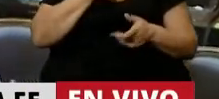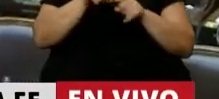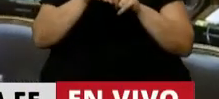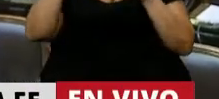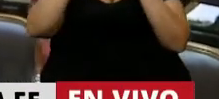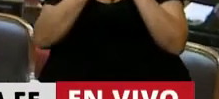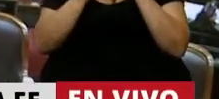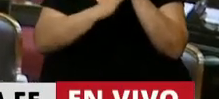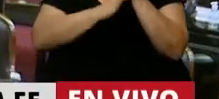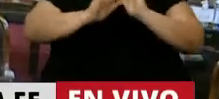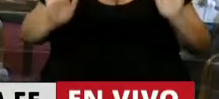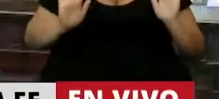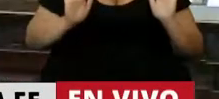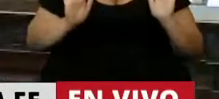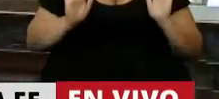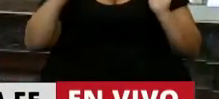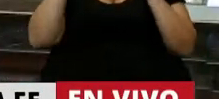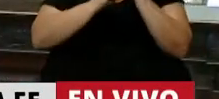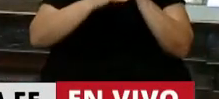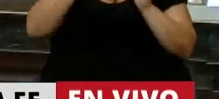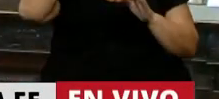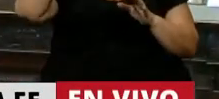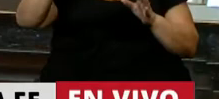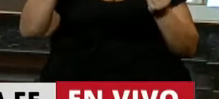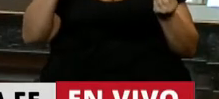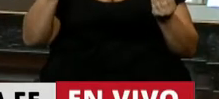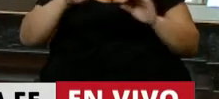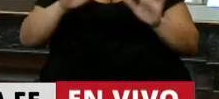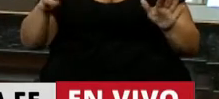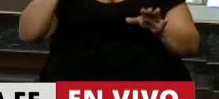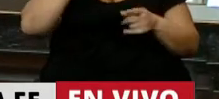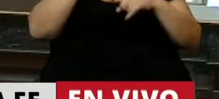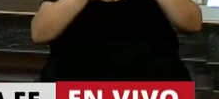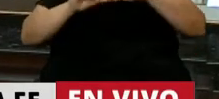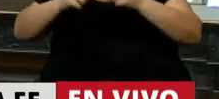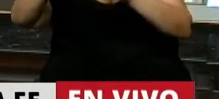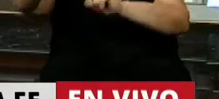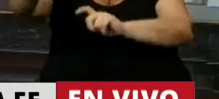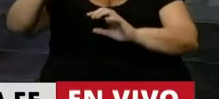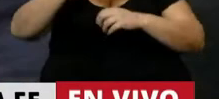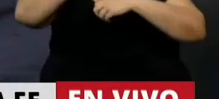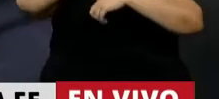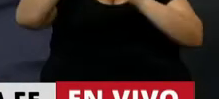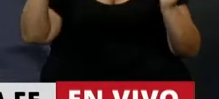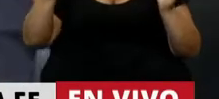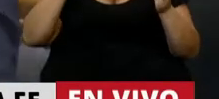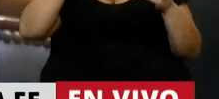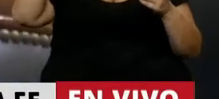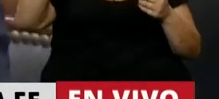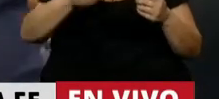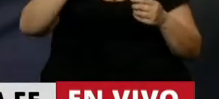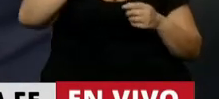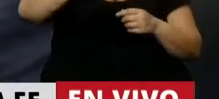era una cláusula de garantía, que al final de la historia, si la fórmula de movilidad, sea cual sea, perdía frente a